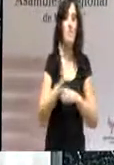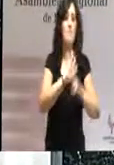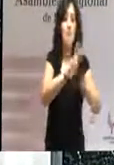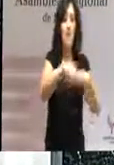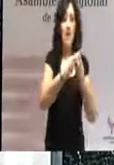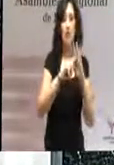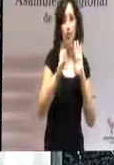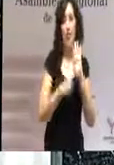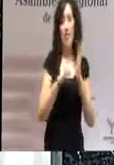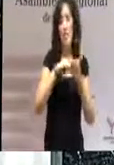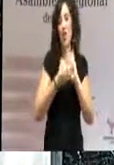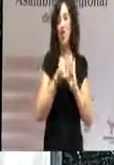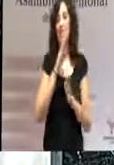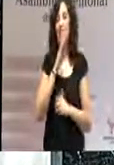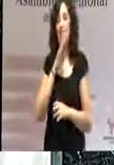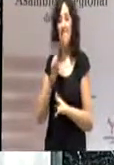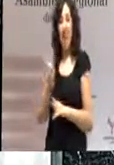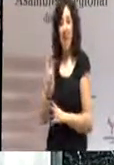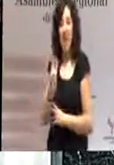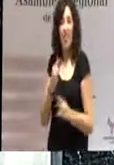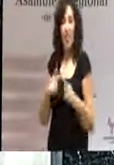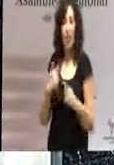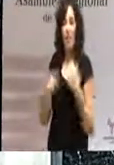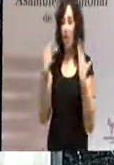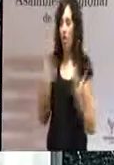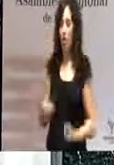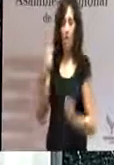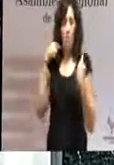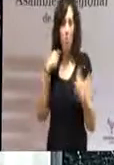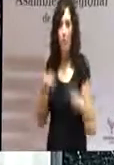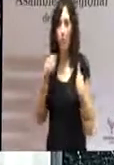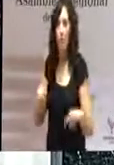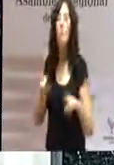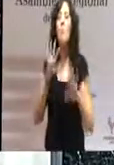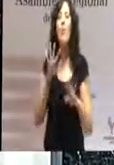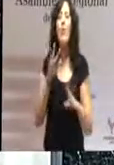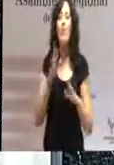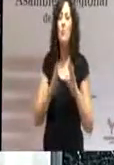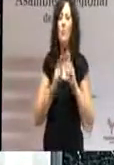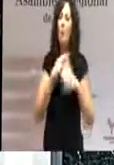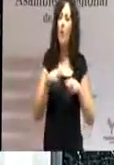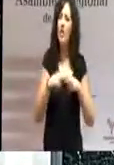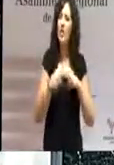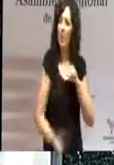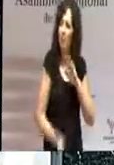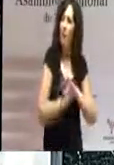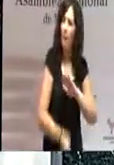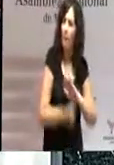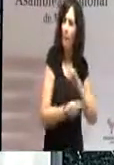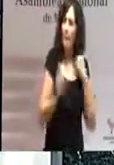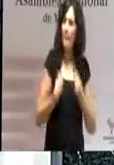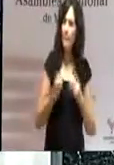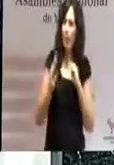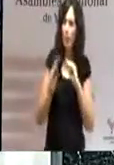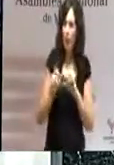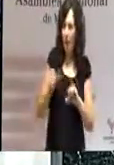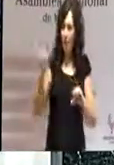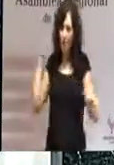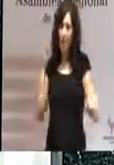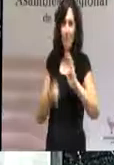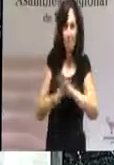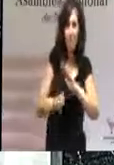de Valcárcel y su partido, pero sin embargo mantienen sus políticas de forma continuista, sin un proyecto de